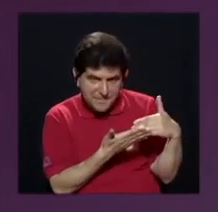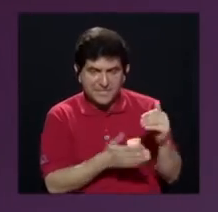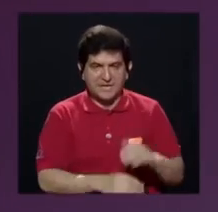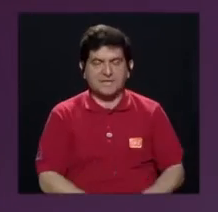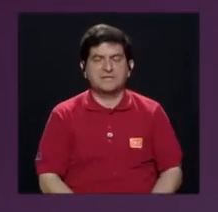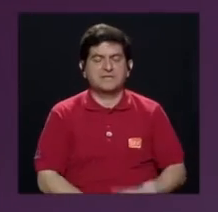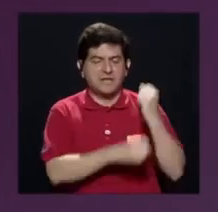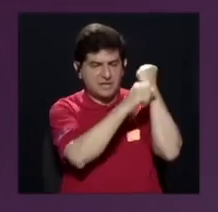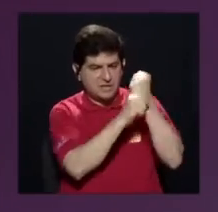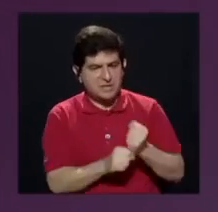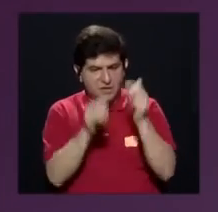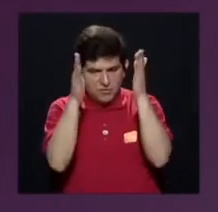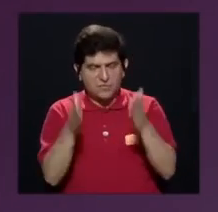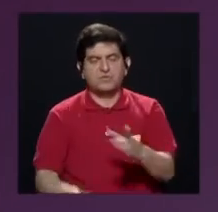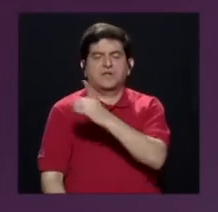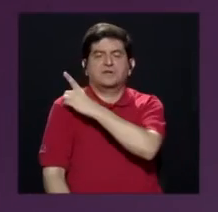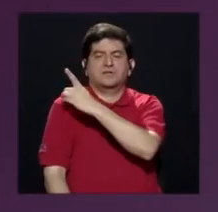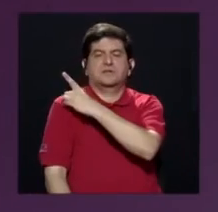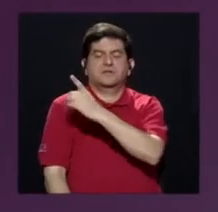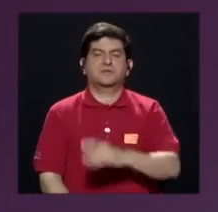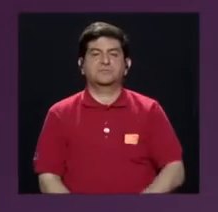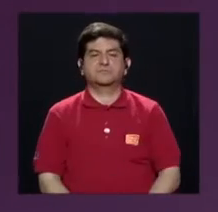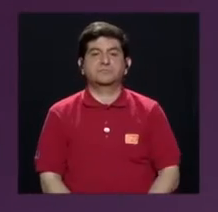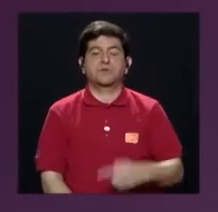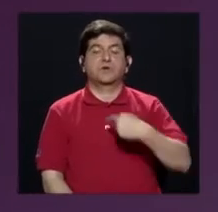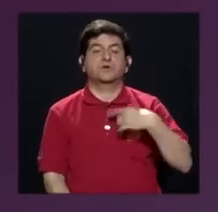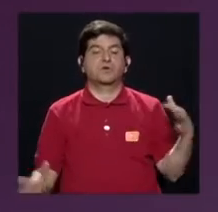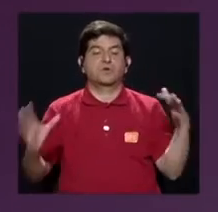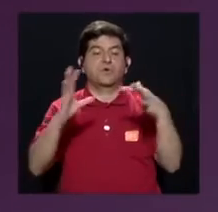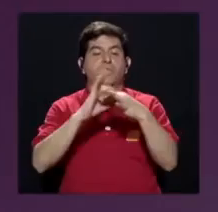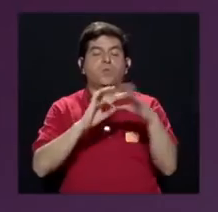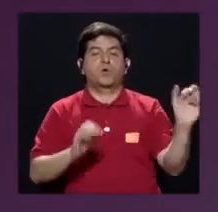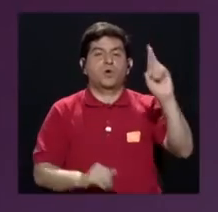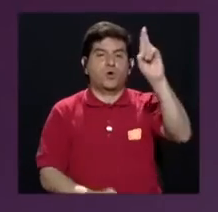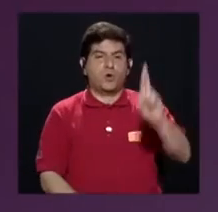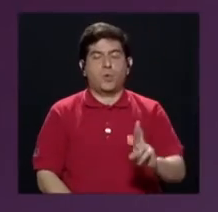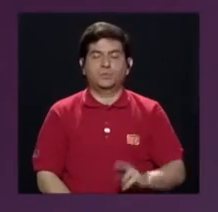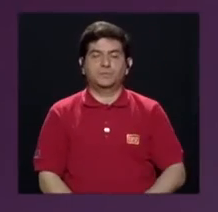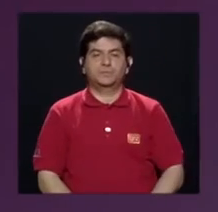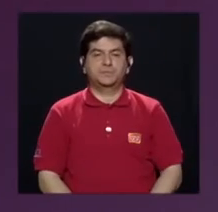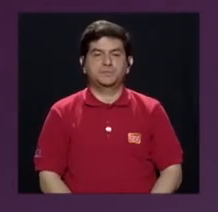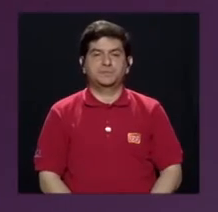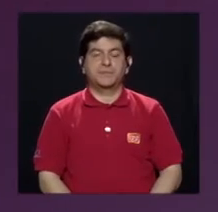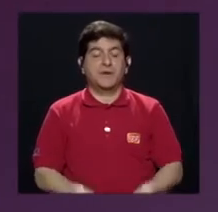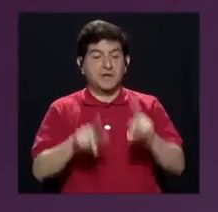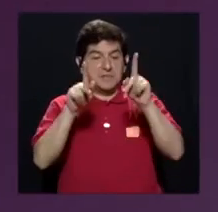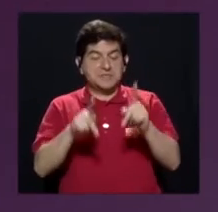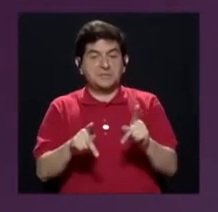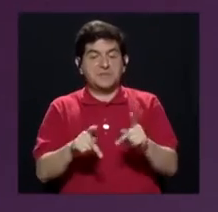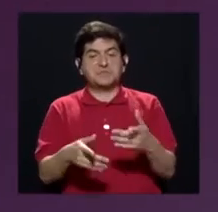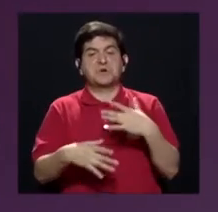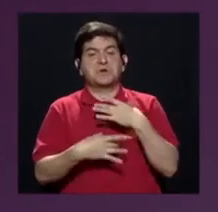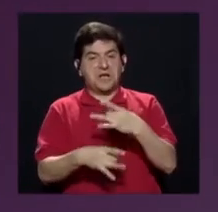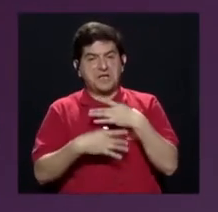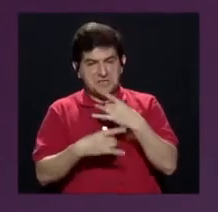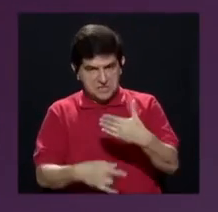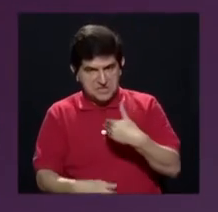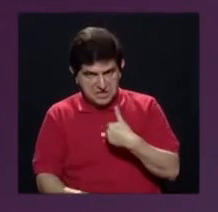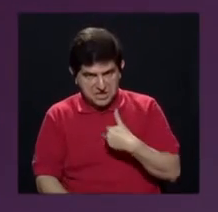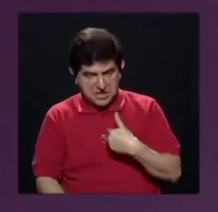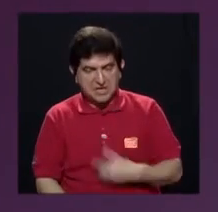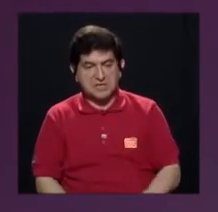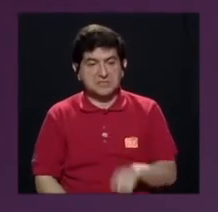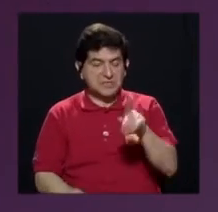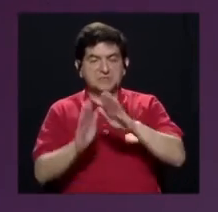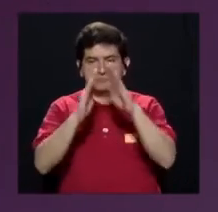los fundadores de la directiva y soy el enlace con Costa Rica, o sea que si algunas personas están interesadas, pues estamos en